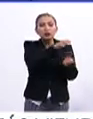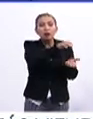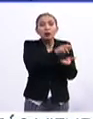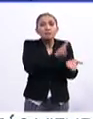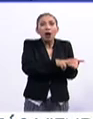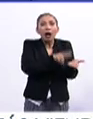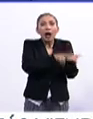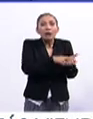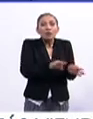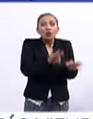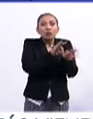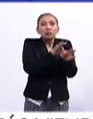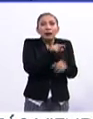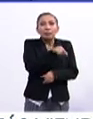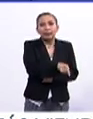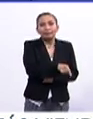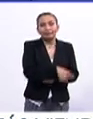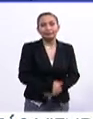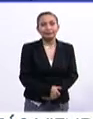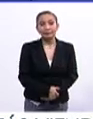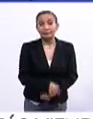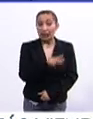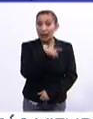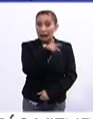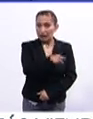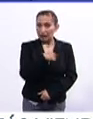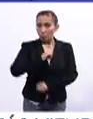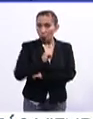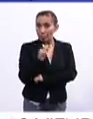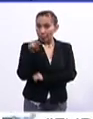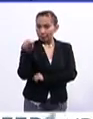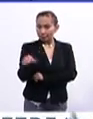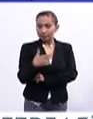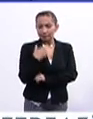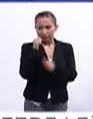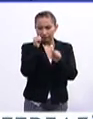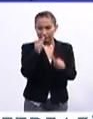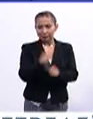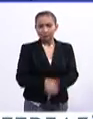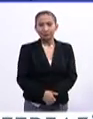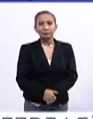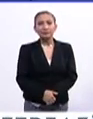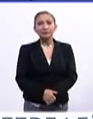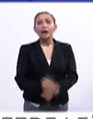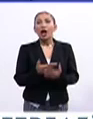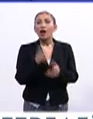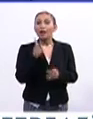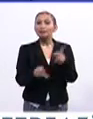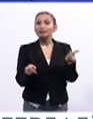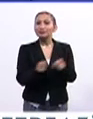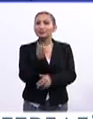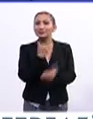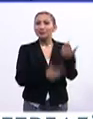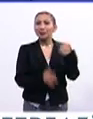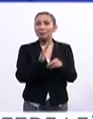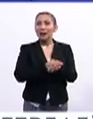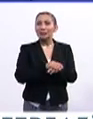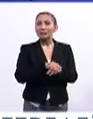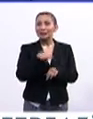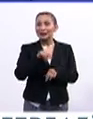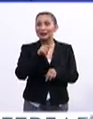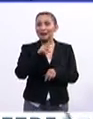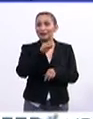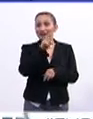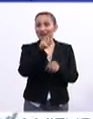más importantes de nuestra era. Sin lugar a dudas, ahí hay un gran almacenaje, así que estaremos pendientes. Así es, vamos a hacer una breve pausa y regresamos con más